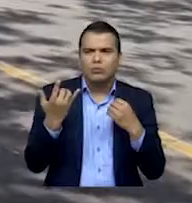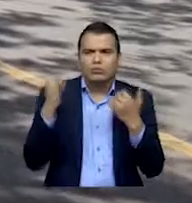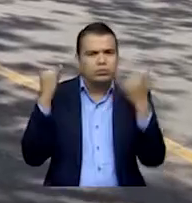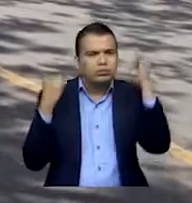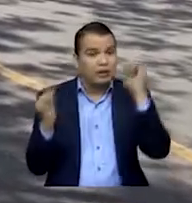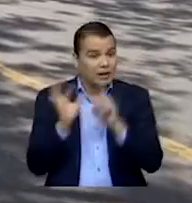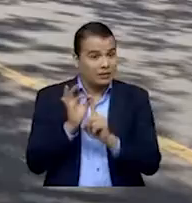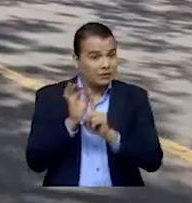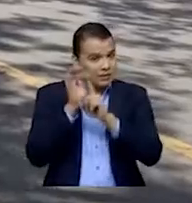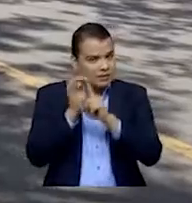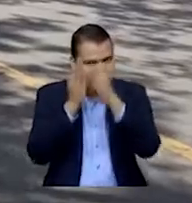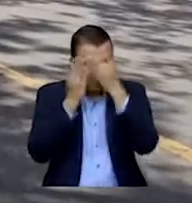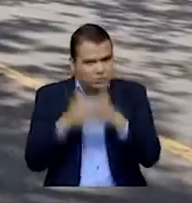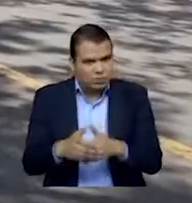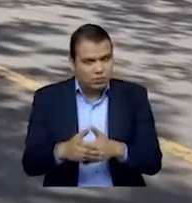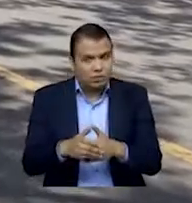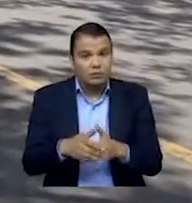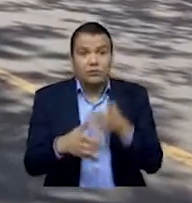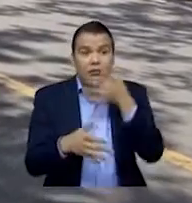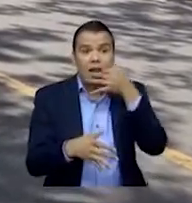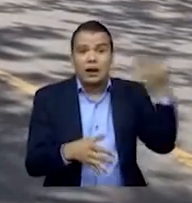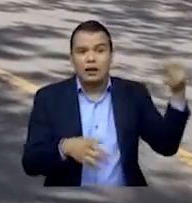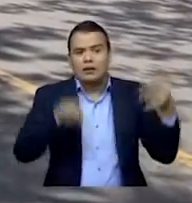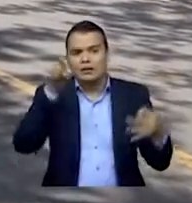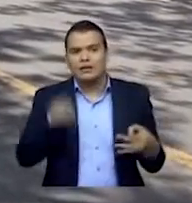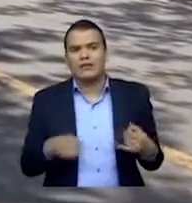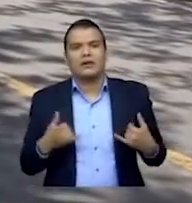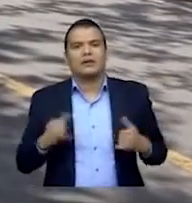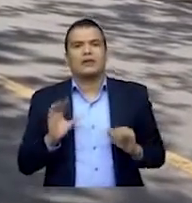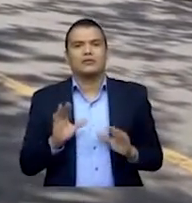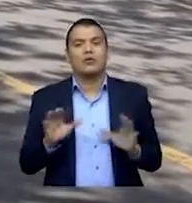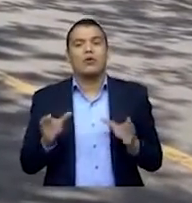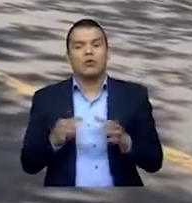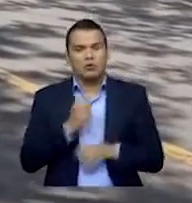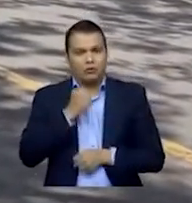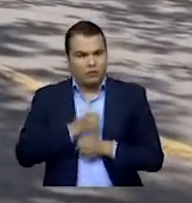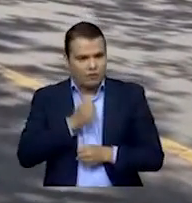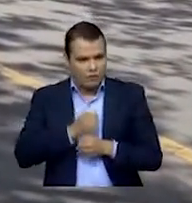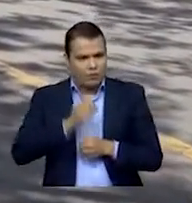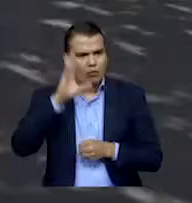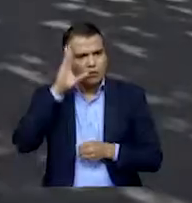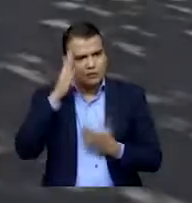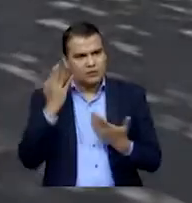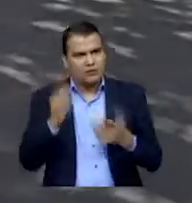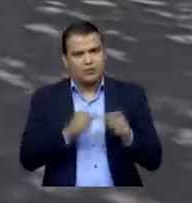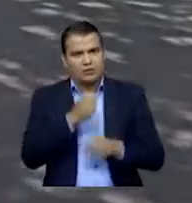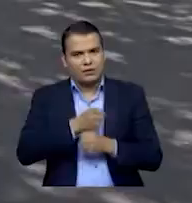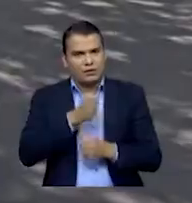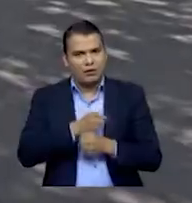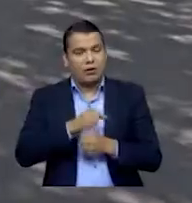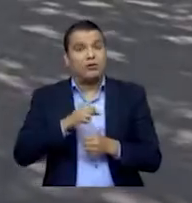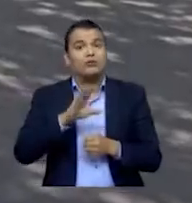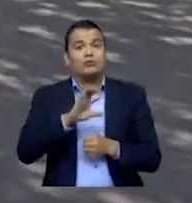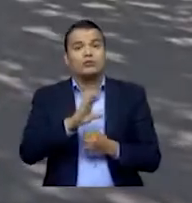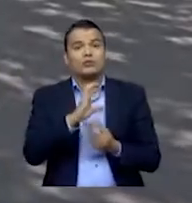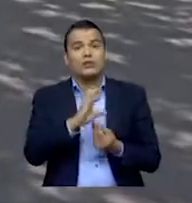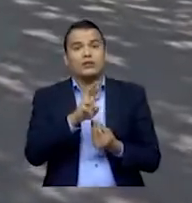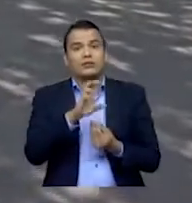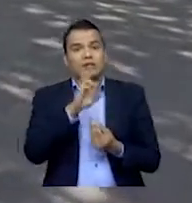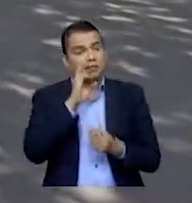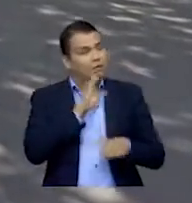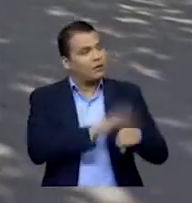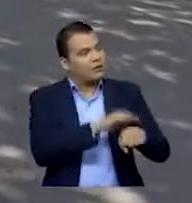silvestres en estos puestos móviles escenarios y uniformados se acercaron tanto a conductores particulares como pasajeros para